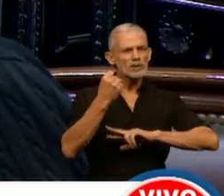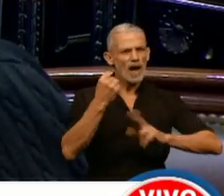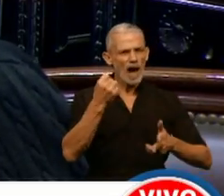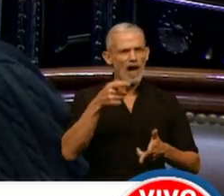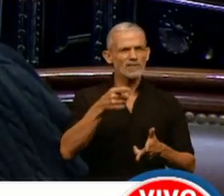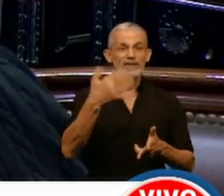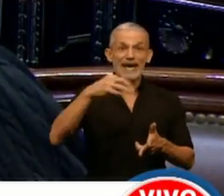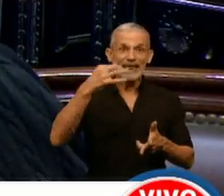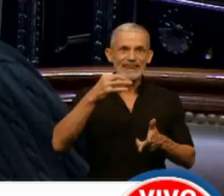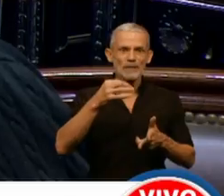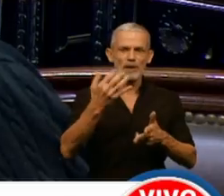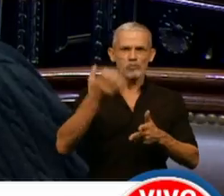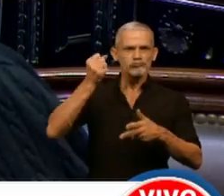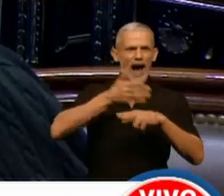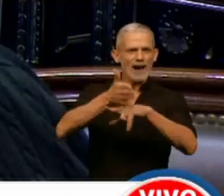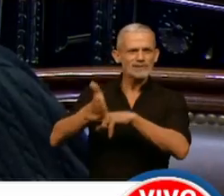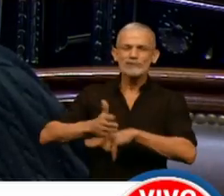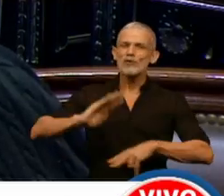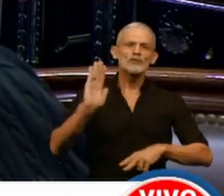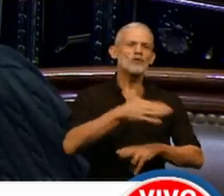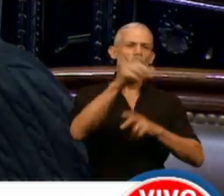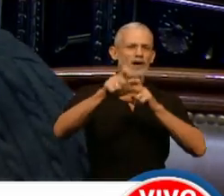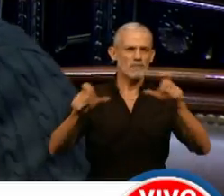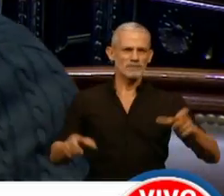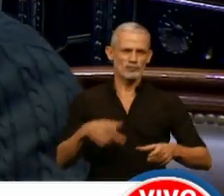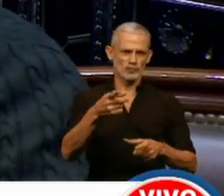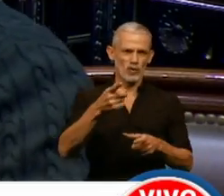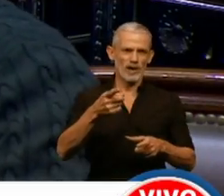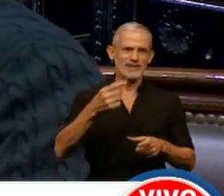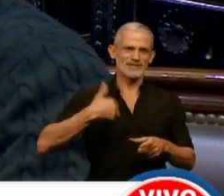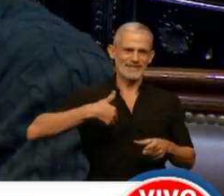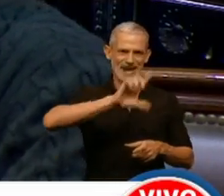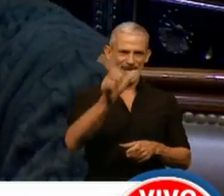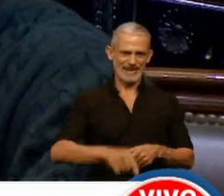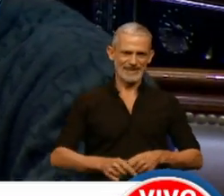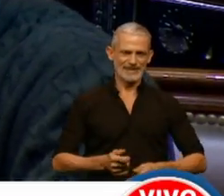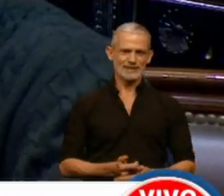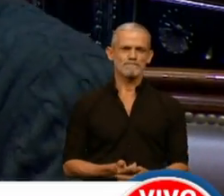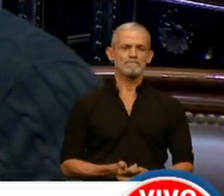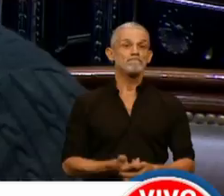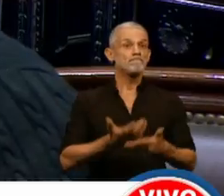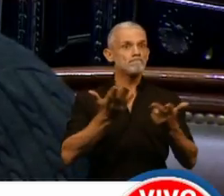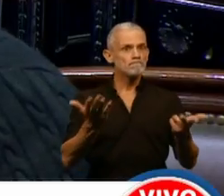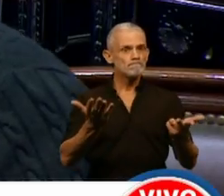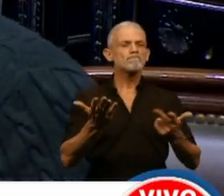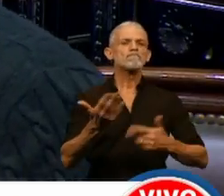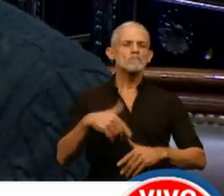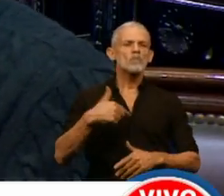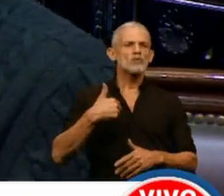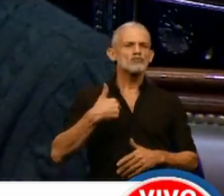que tengan acceso todos los vecinos y las vecinas de la argentina por eso estoy